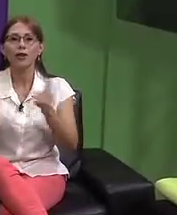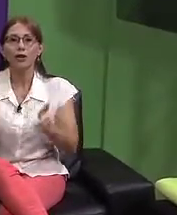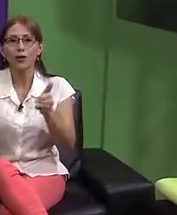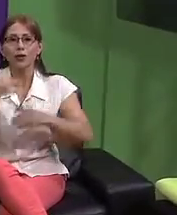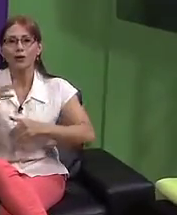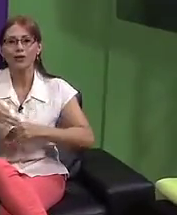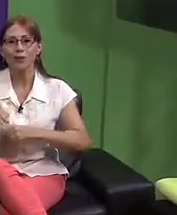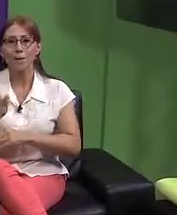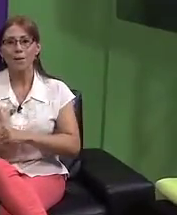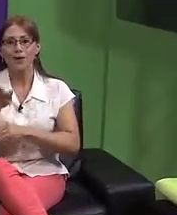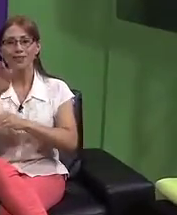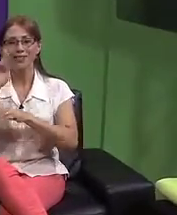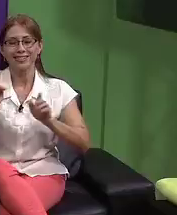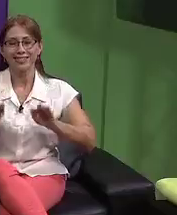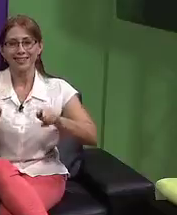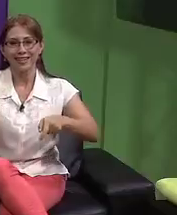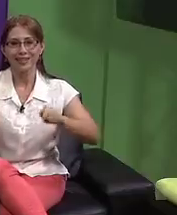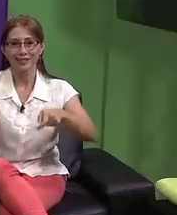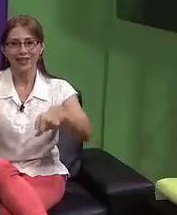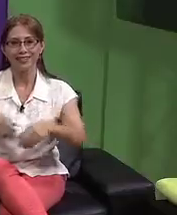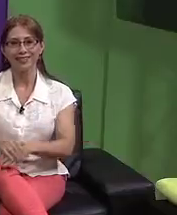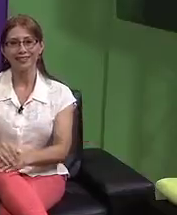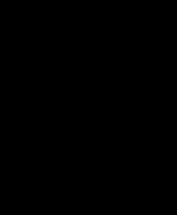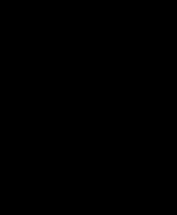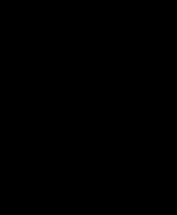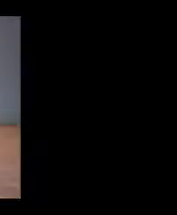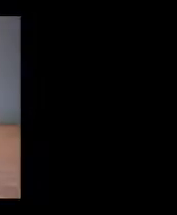día a día, el baloncesto en silla de ruedas.